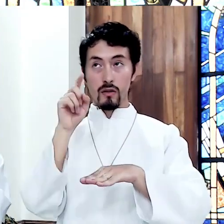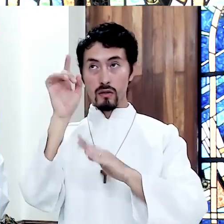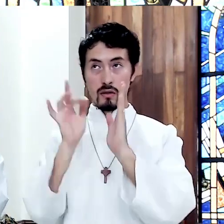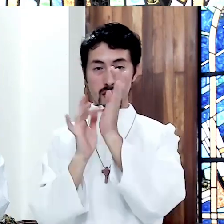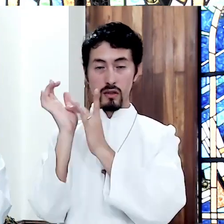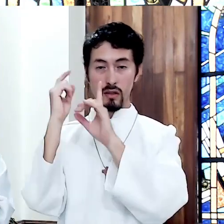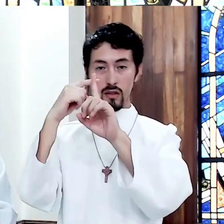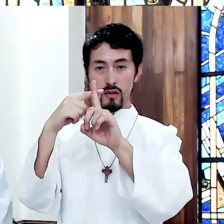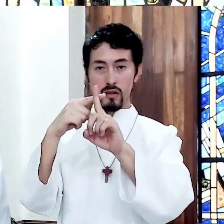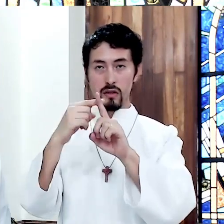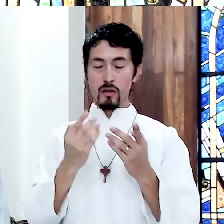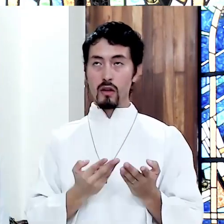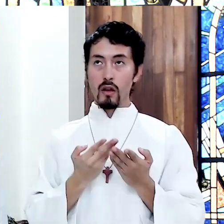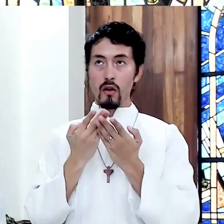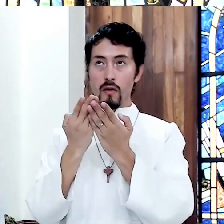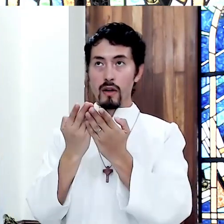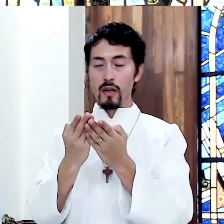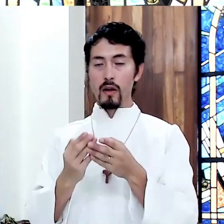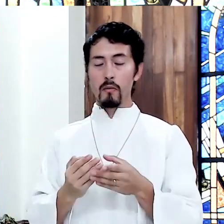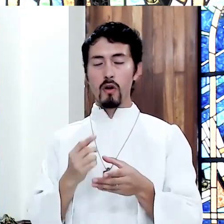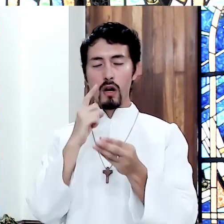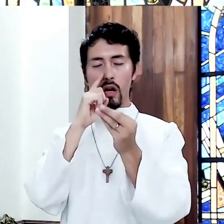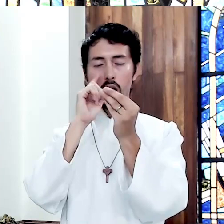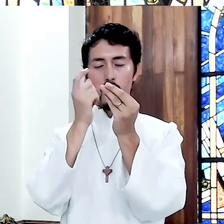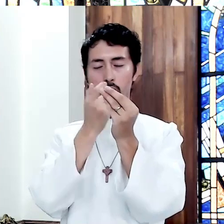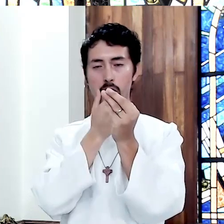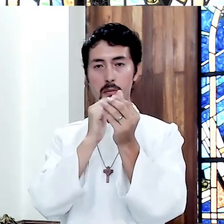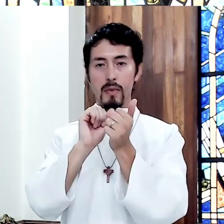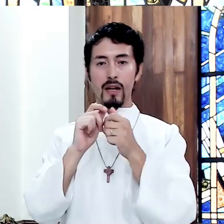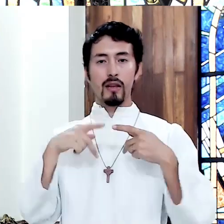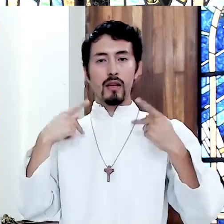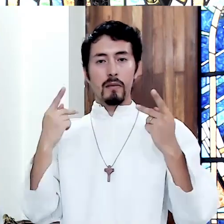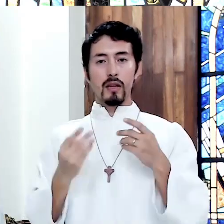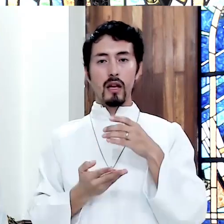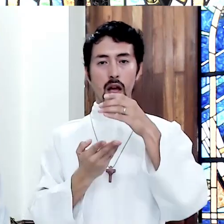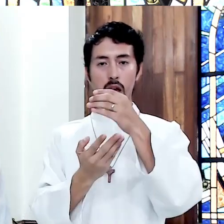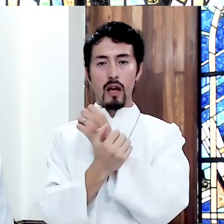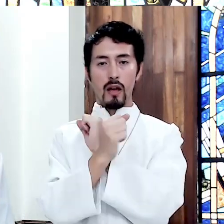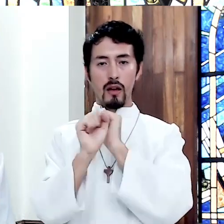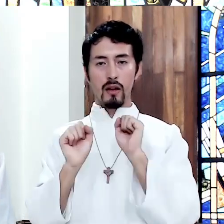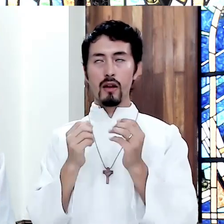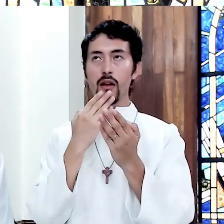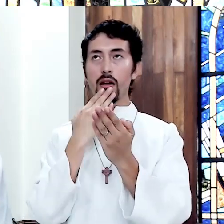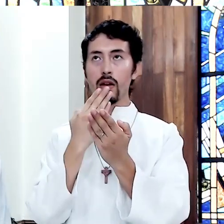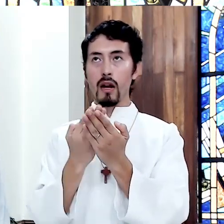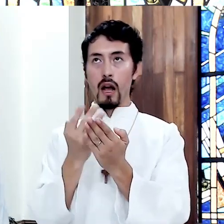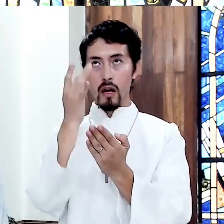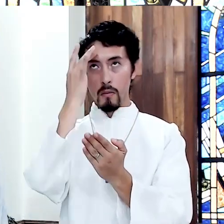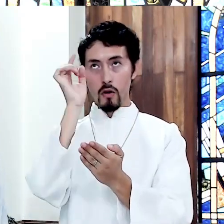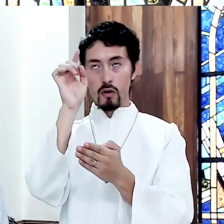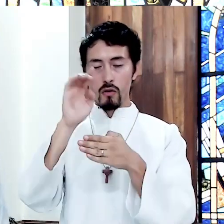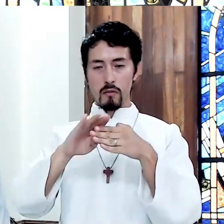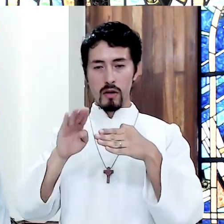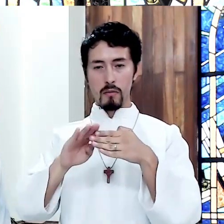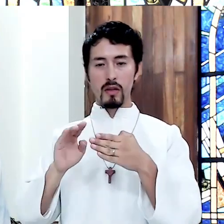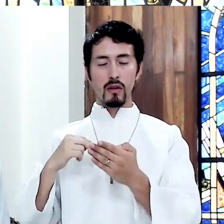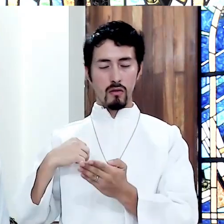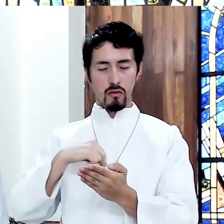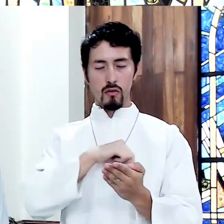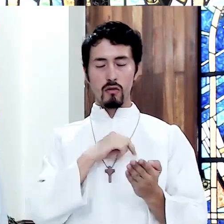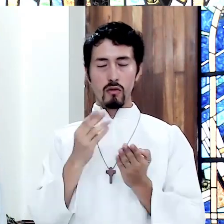de vida y el cáliz de salvación, y te damos gracias porque nos haces dignos de servirte en tu